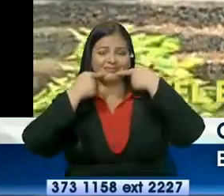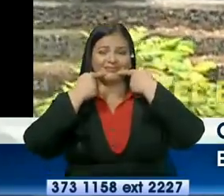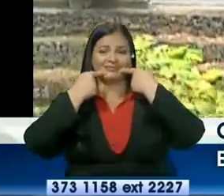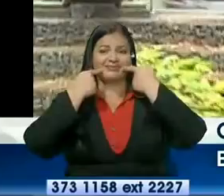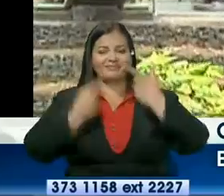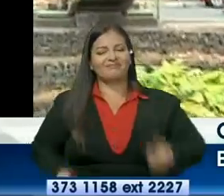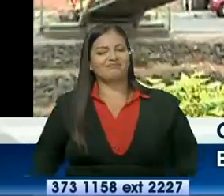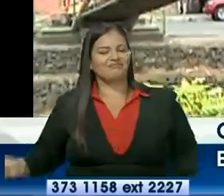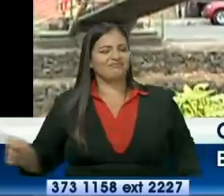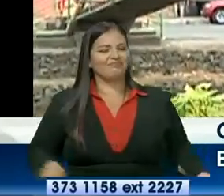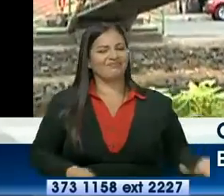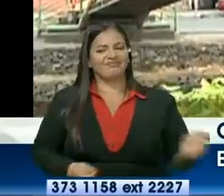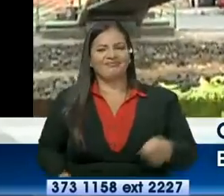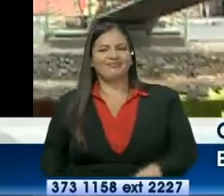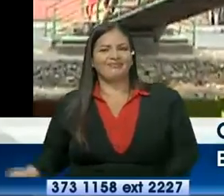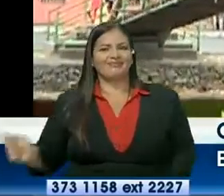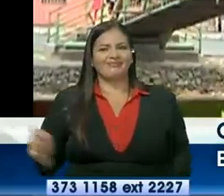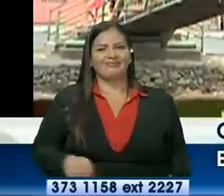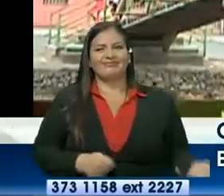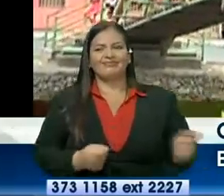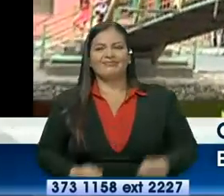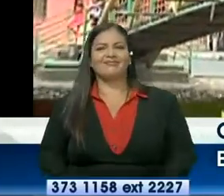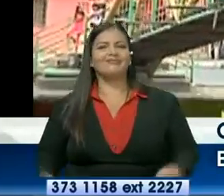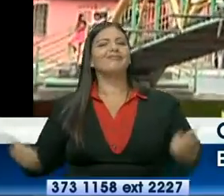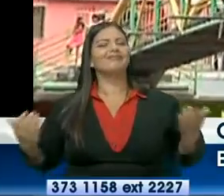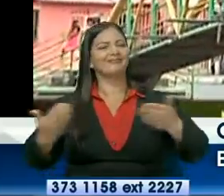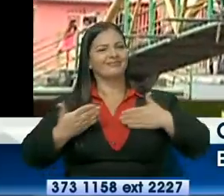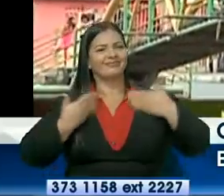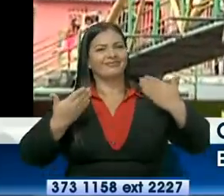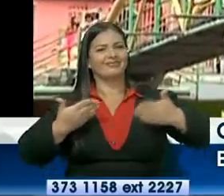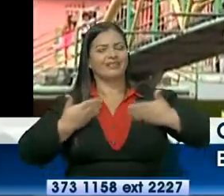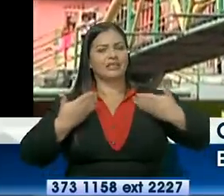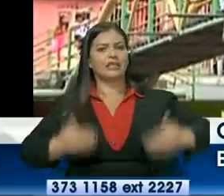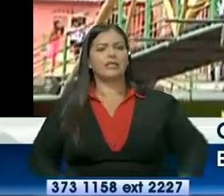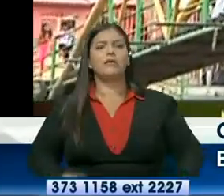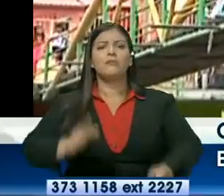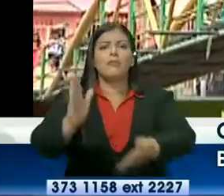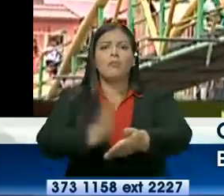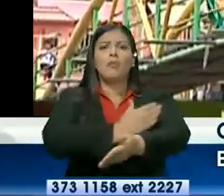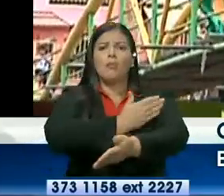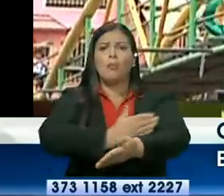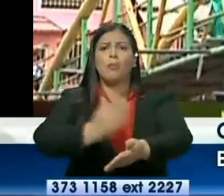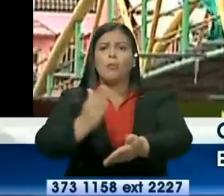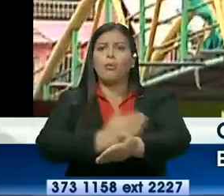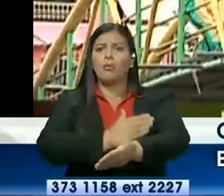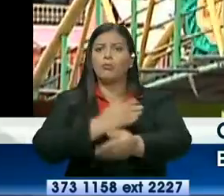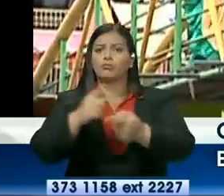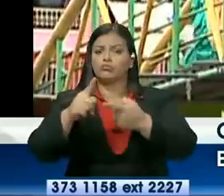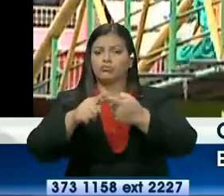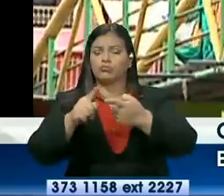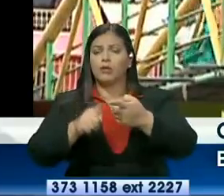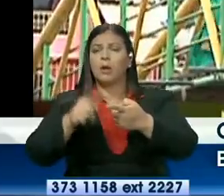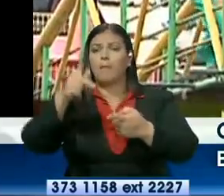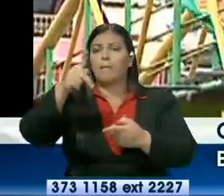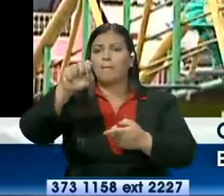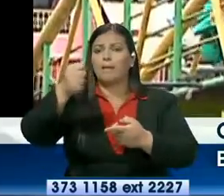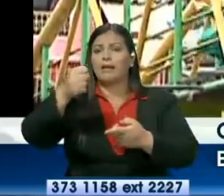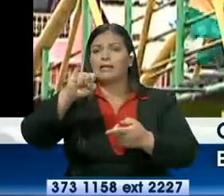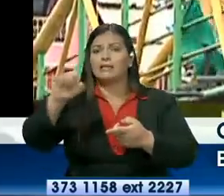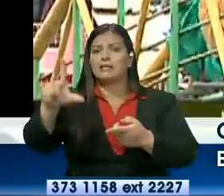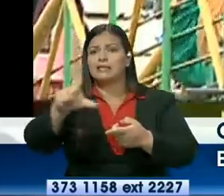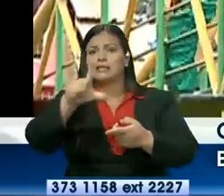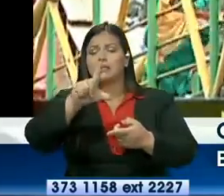básicamente el pasillo, el pasacalle, de los cuales uno de ellos fue nuestro primer